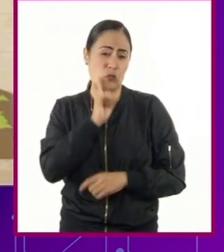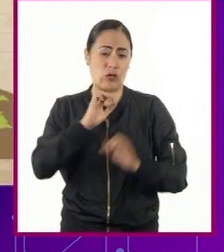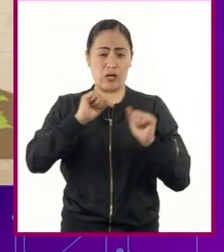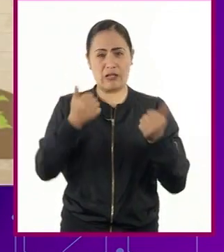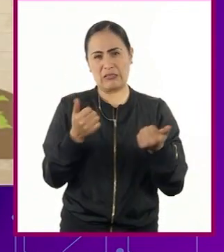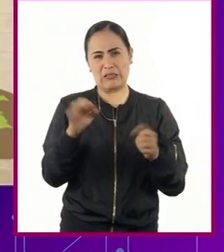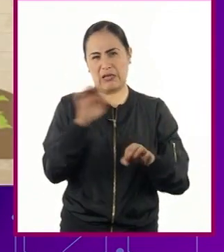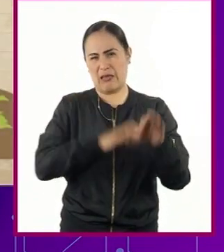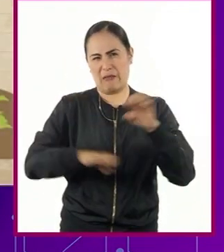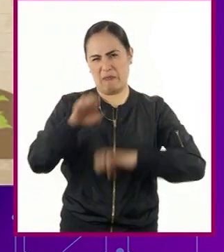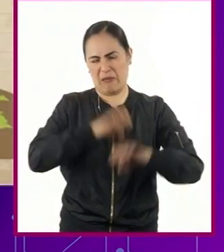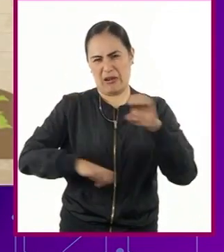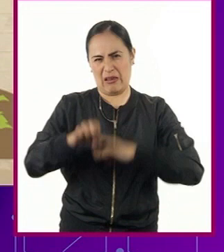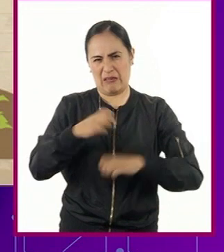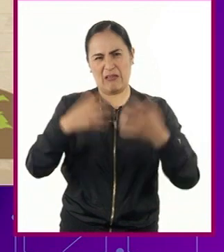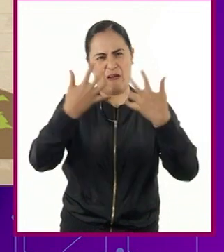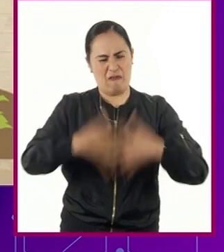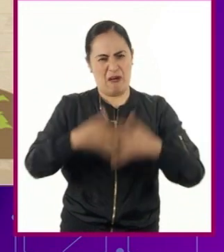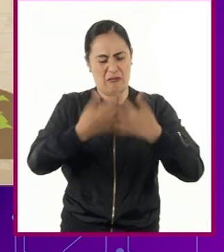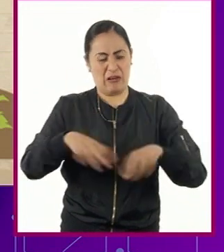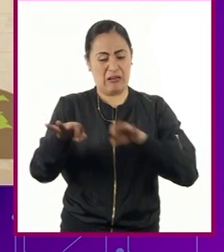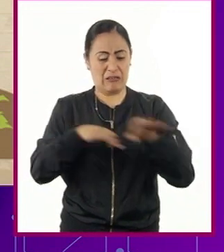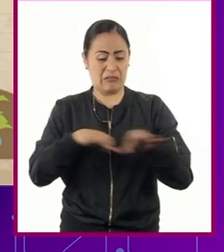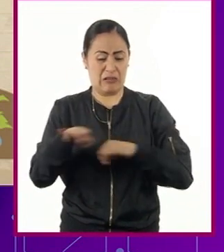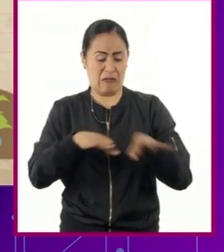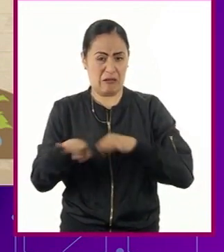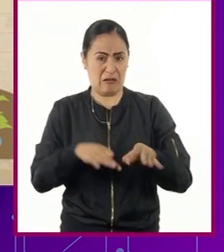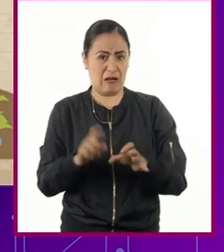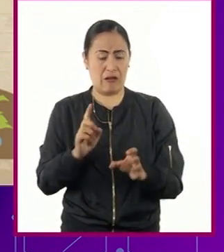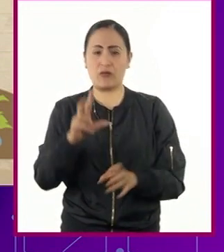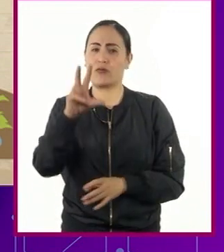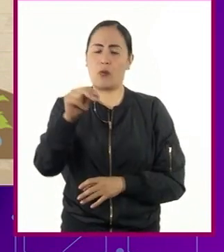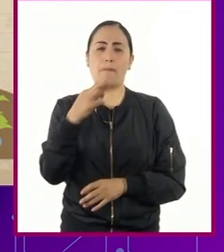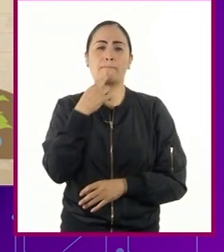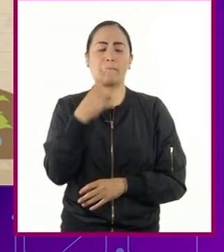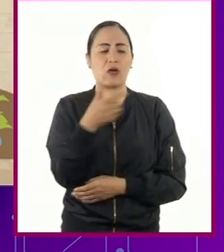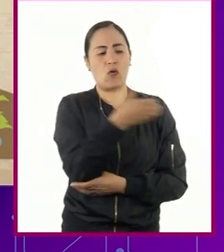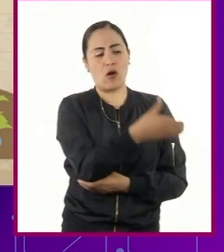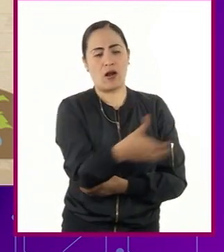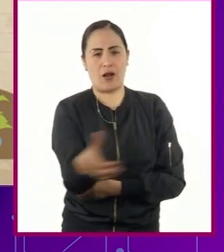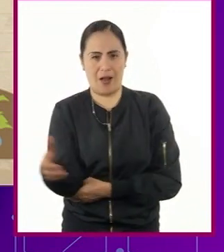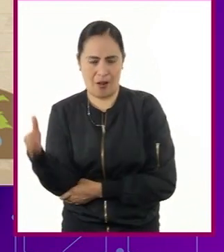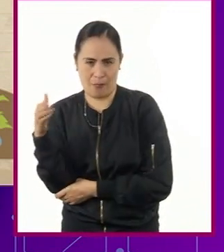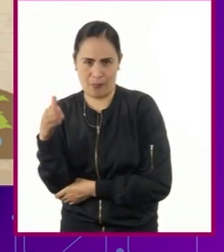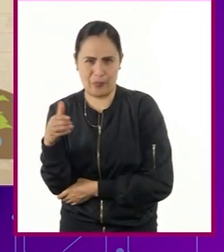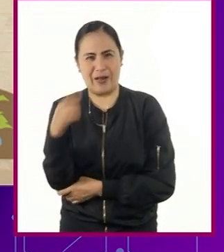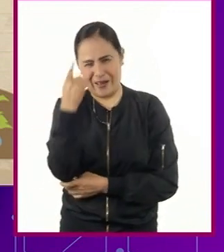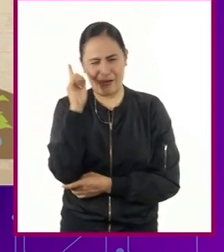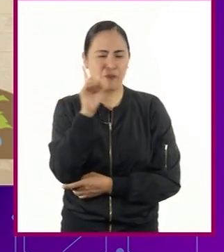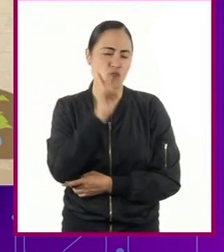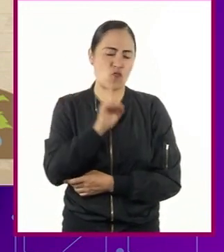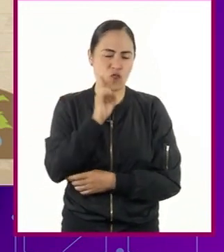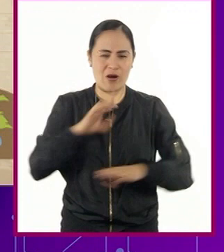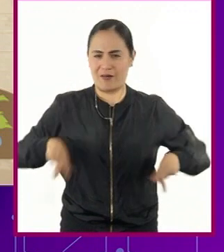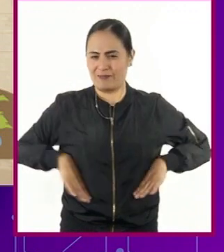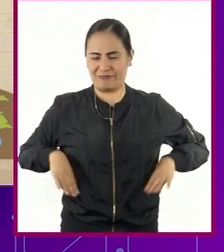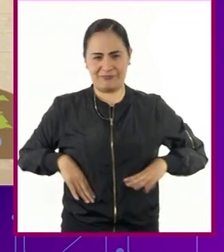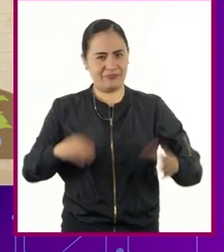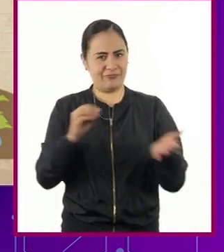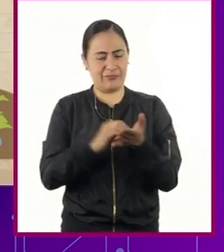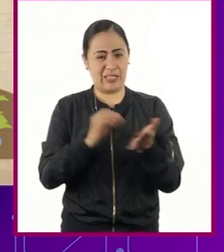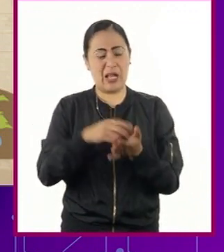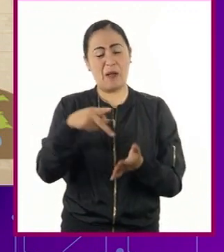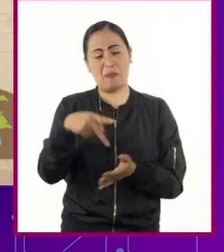en fábricas, por lo que preferían que lo hicieran en la agricultura. Aunque también era un trabajo arduo, mal pagado y